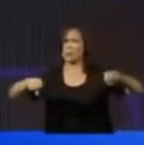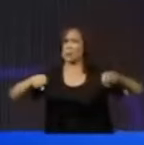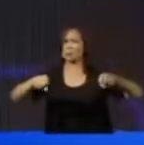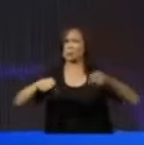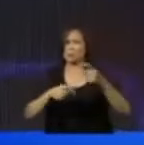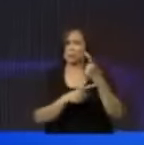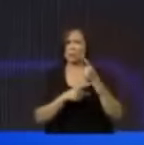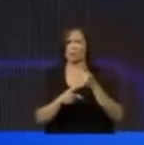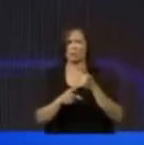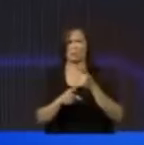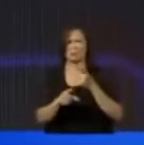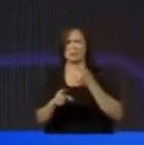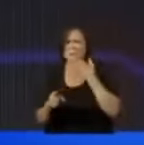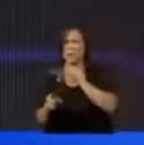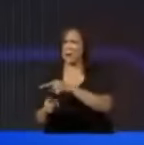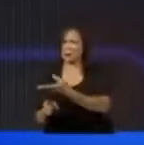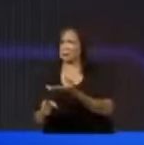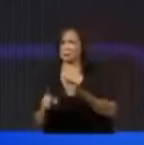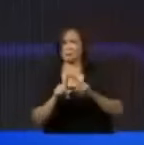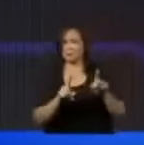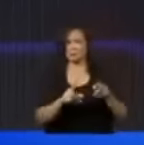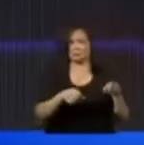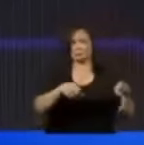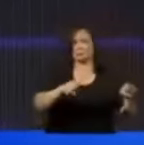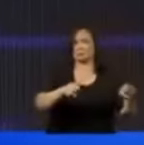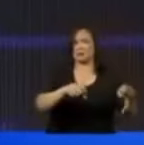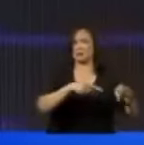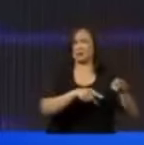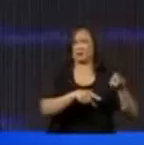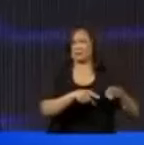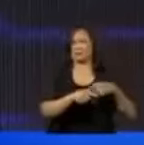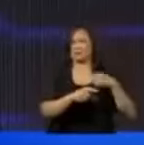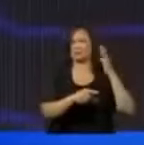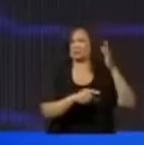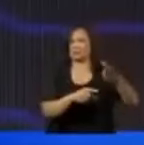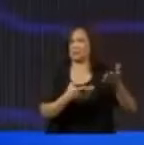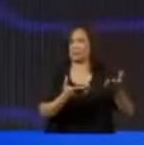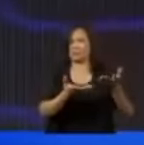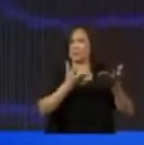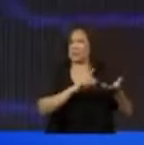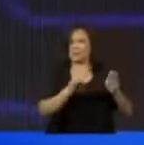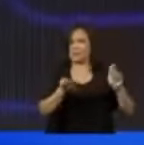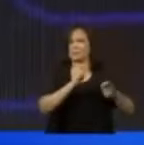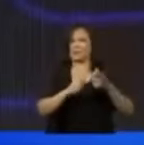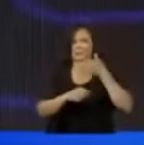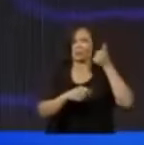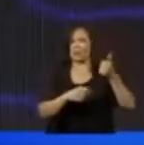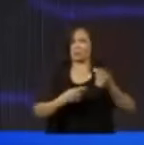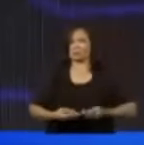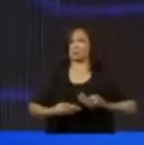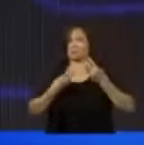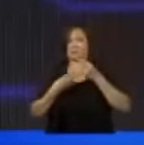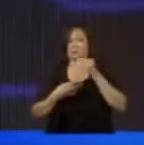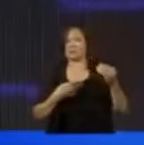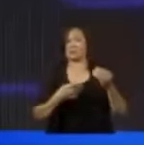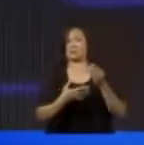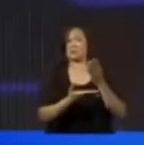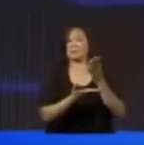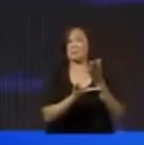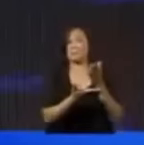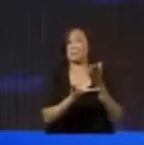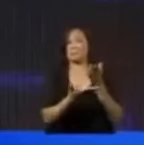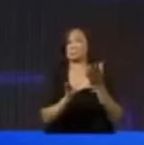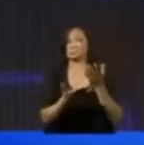sea algo deshonroso, pero tampoco es un gran honor, ni tampoco tiene horizonte hacia el futuro. Y si su vida se va a detener,